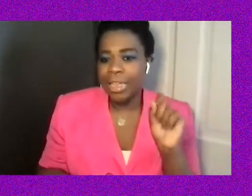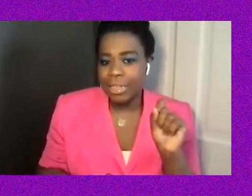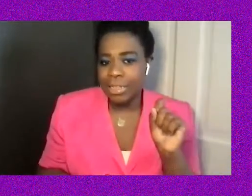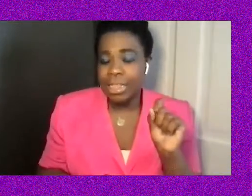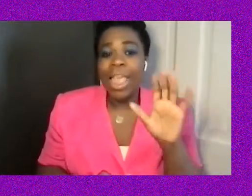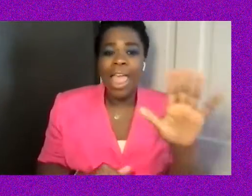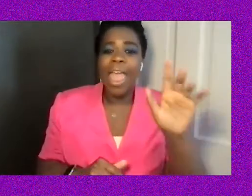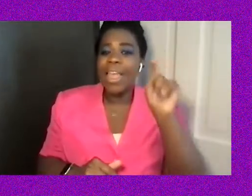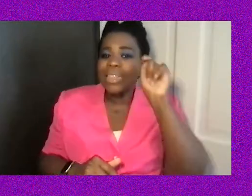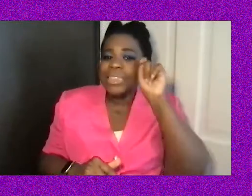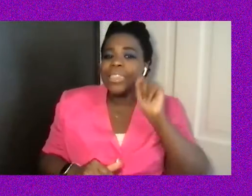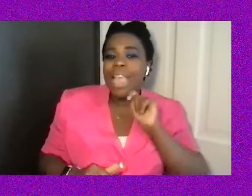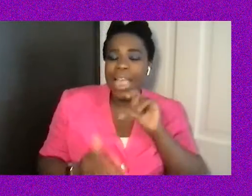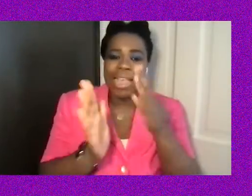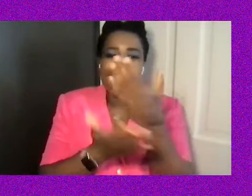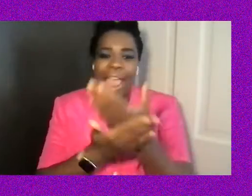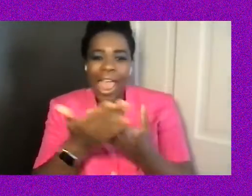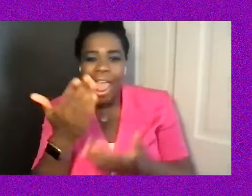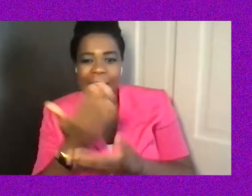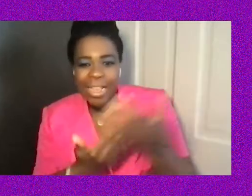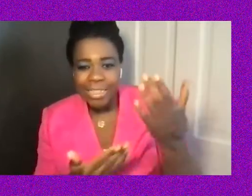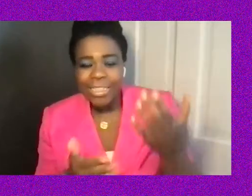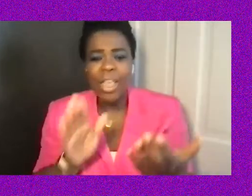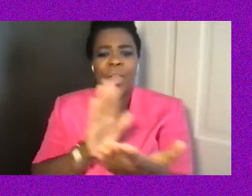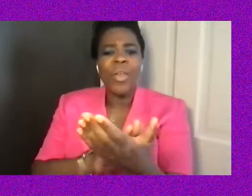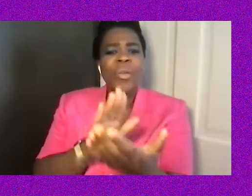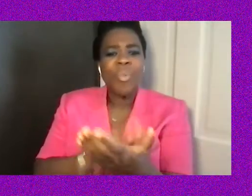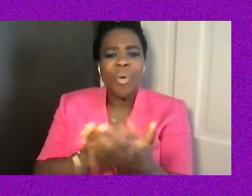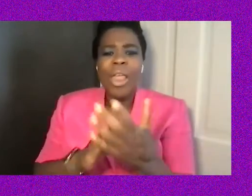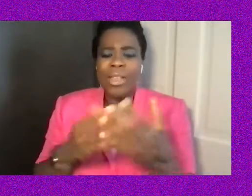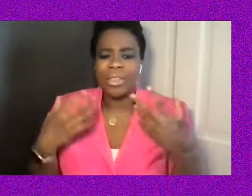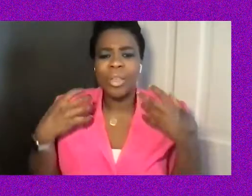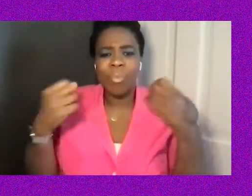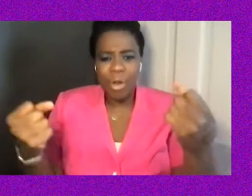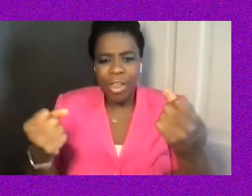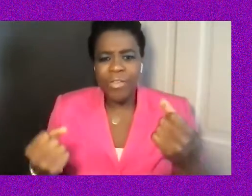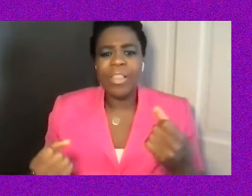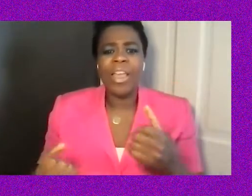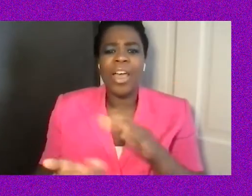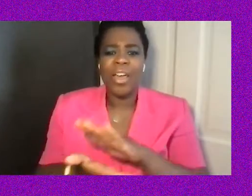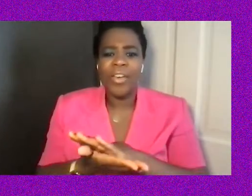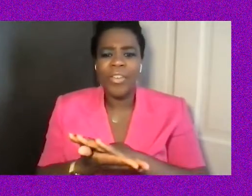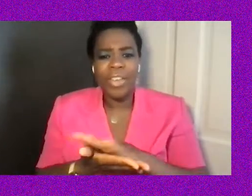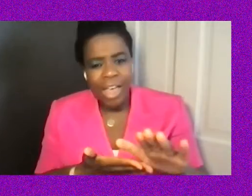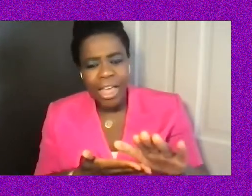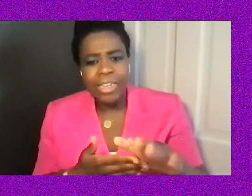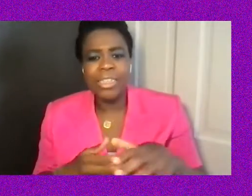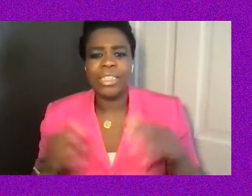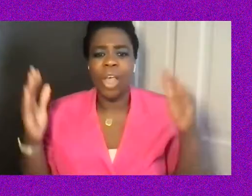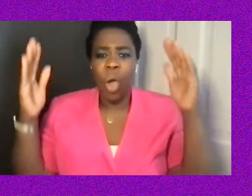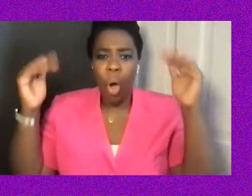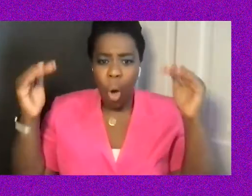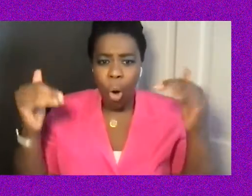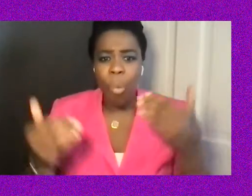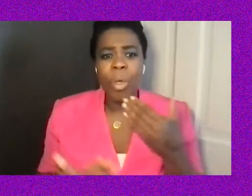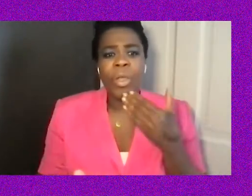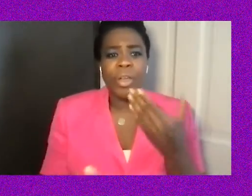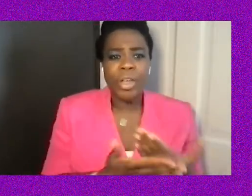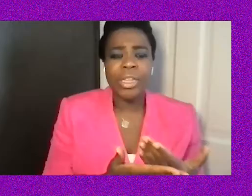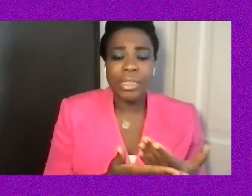los domingos en la casa de Dios. La audacidad de bondad, esperanza,